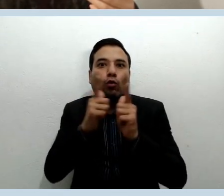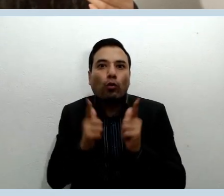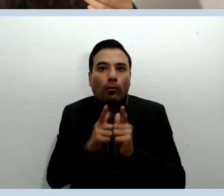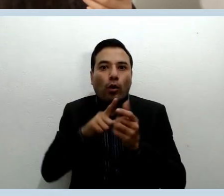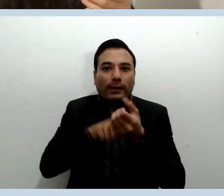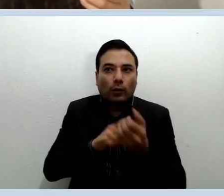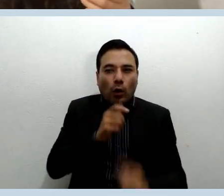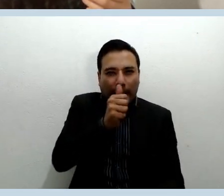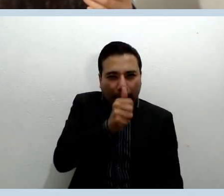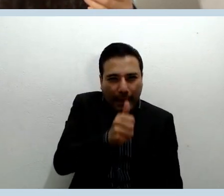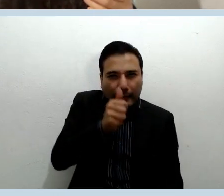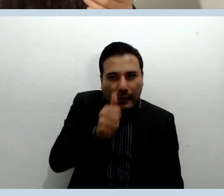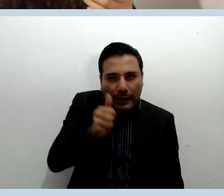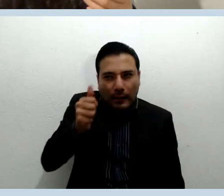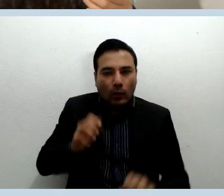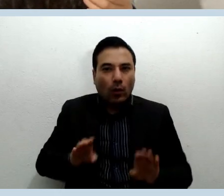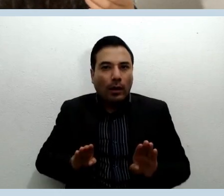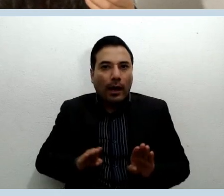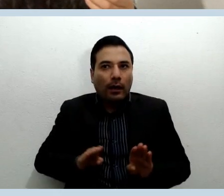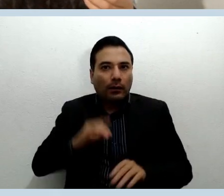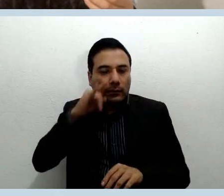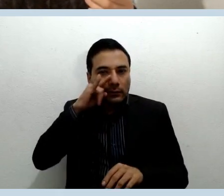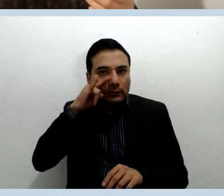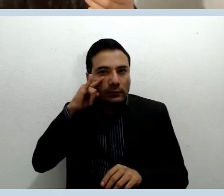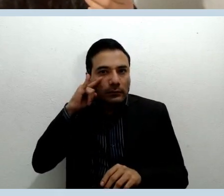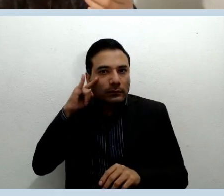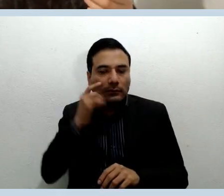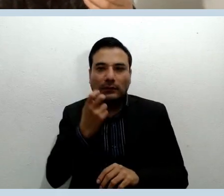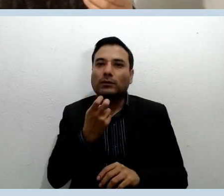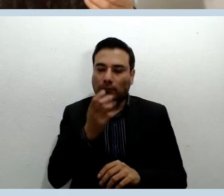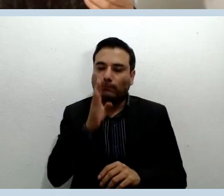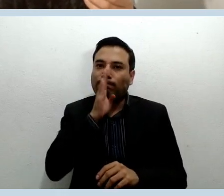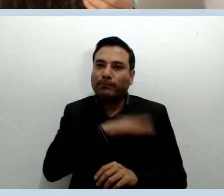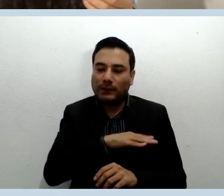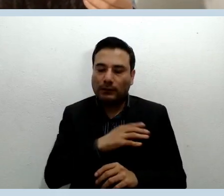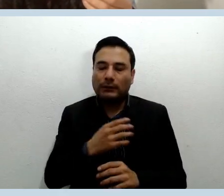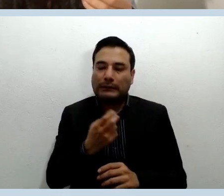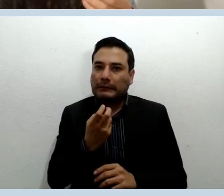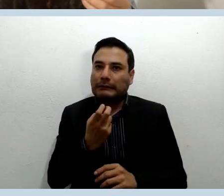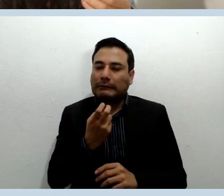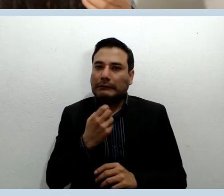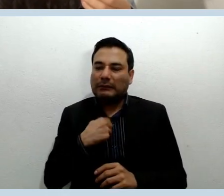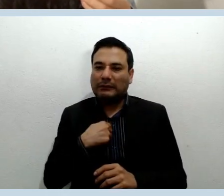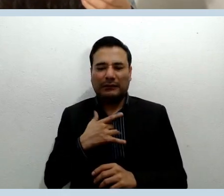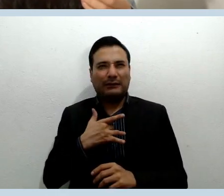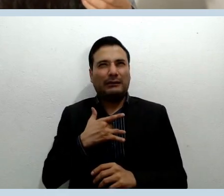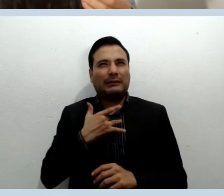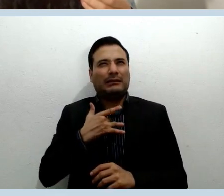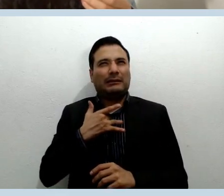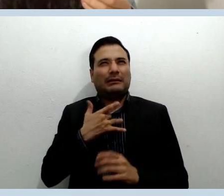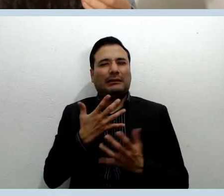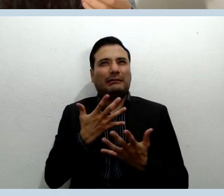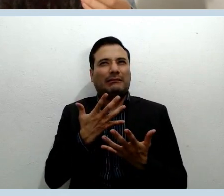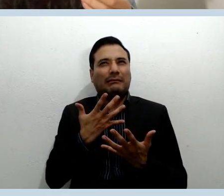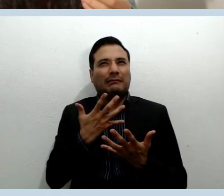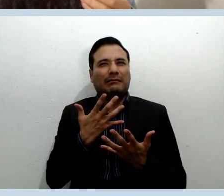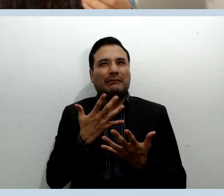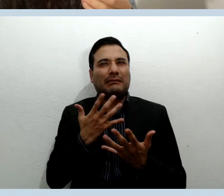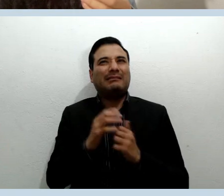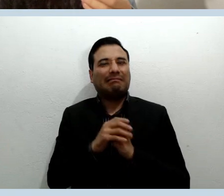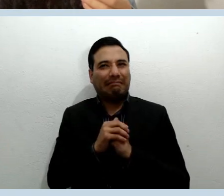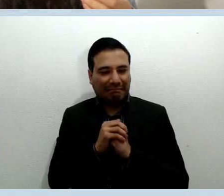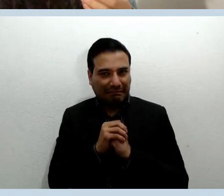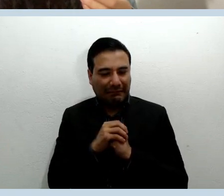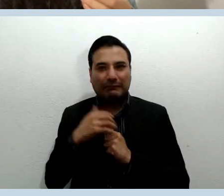emocionante muy sí me puso como en un dilema no en reflexionar la lo complejo y el